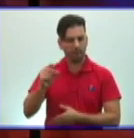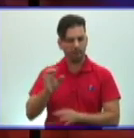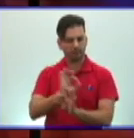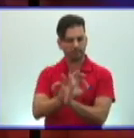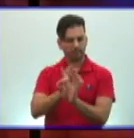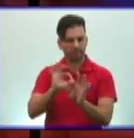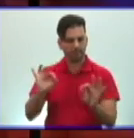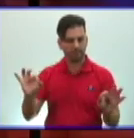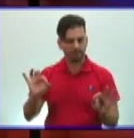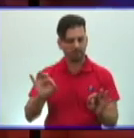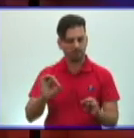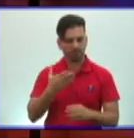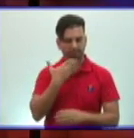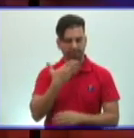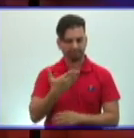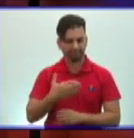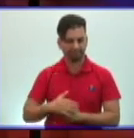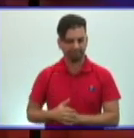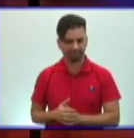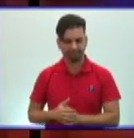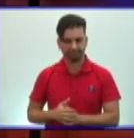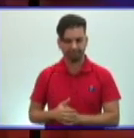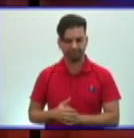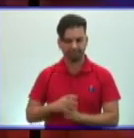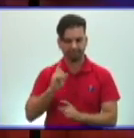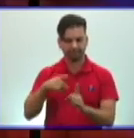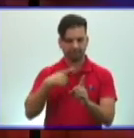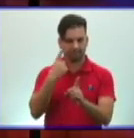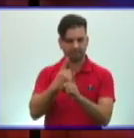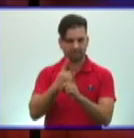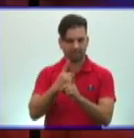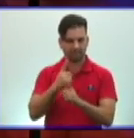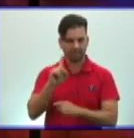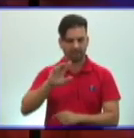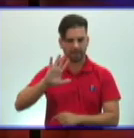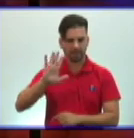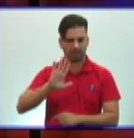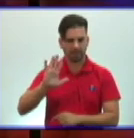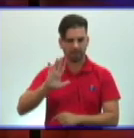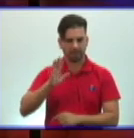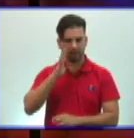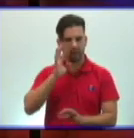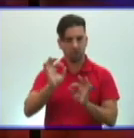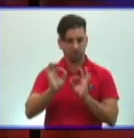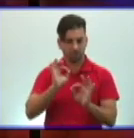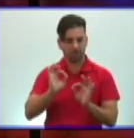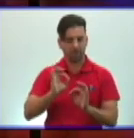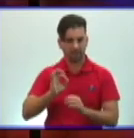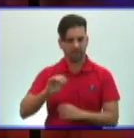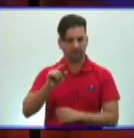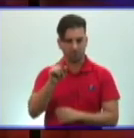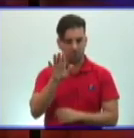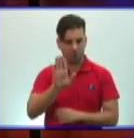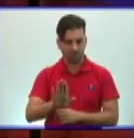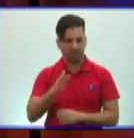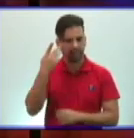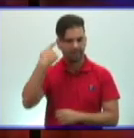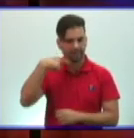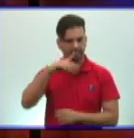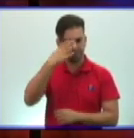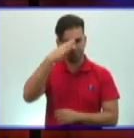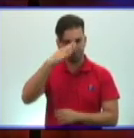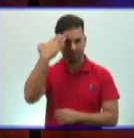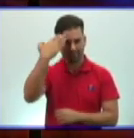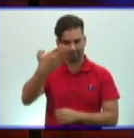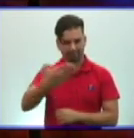todo. Manténgase con nosotros, nos veremos en la próxima emisión y cuídese, que cuidándose usted se cuida Cuba. Muchas gracias.